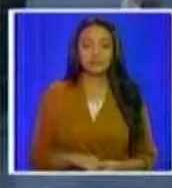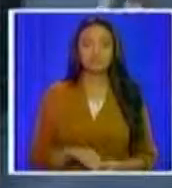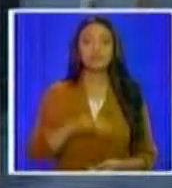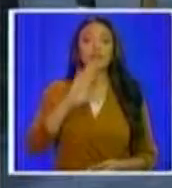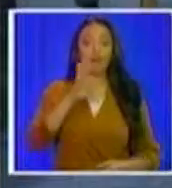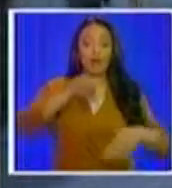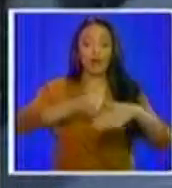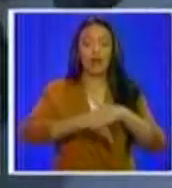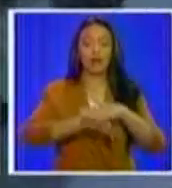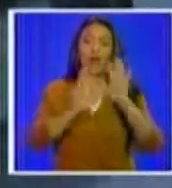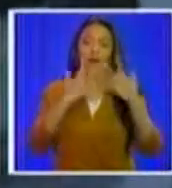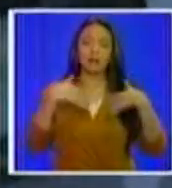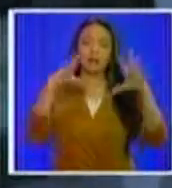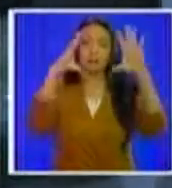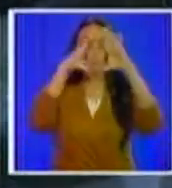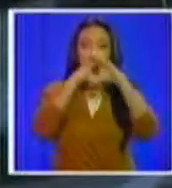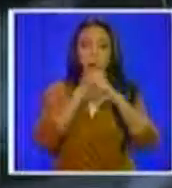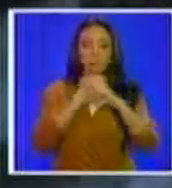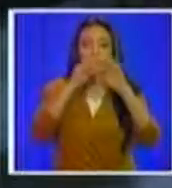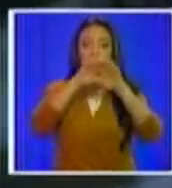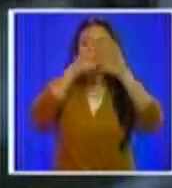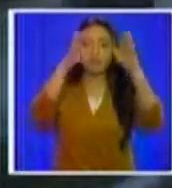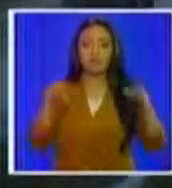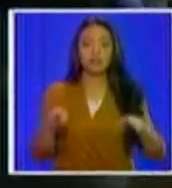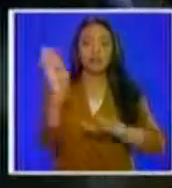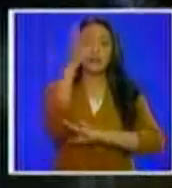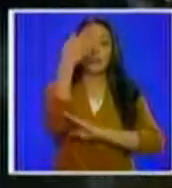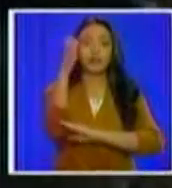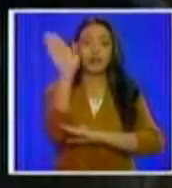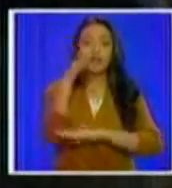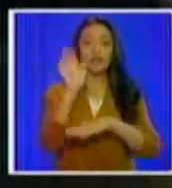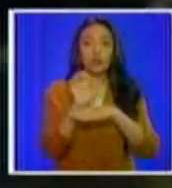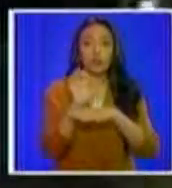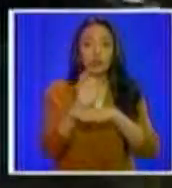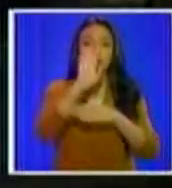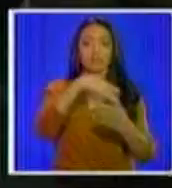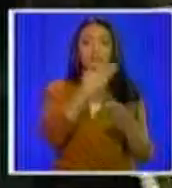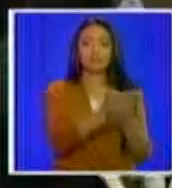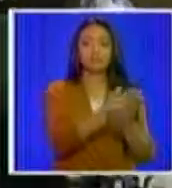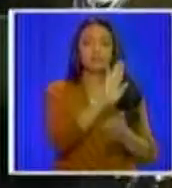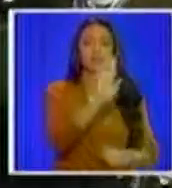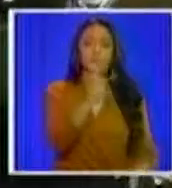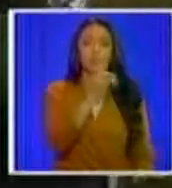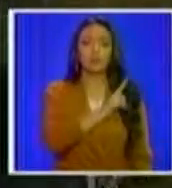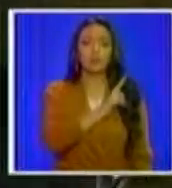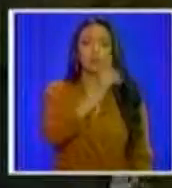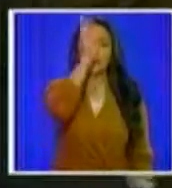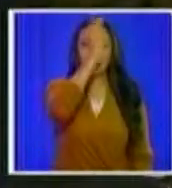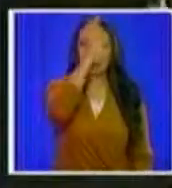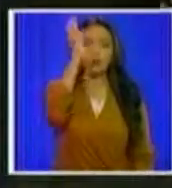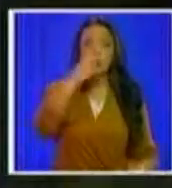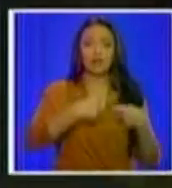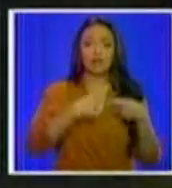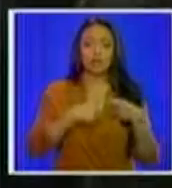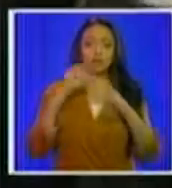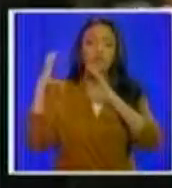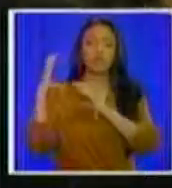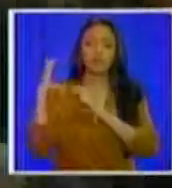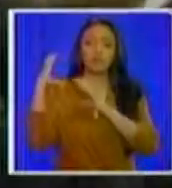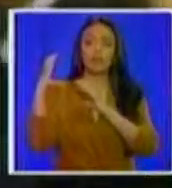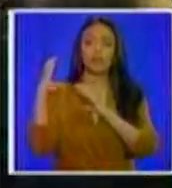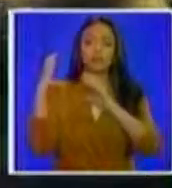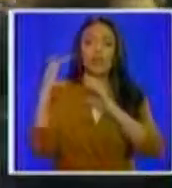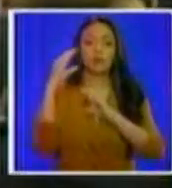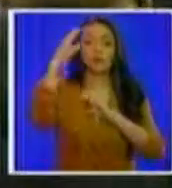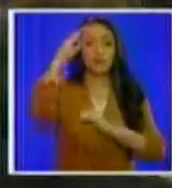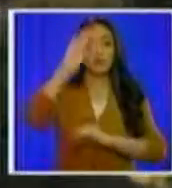Entrada la noche, el féretro cubierto con la bandera del Ecuador llegó a la Universidad Católica de Quito. Policías cargaron los restos de Trujillo